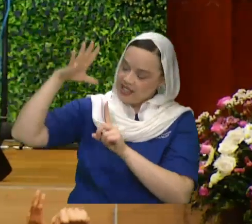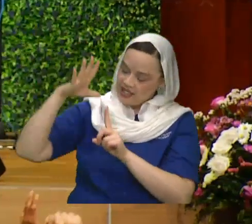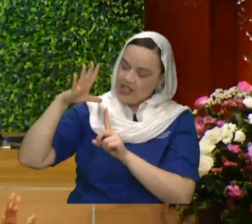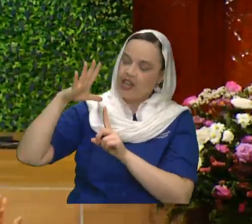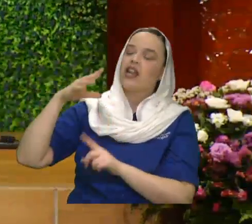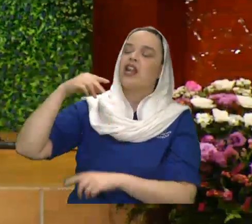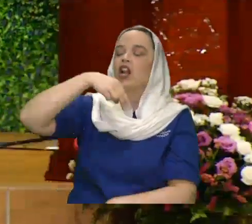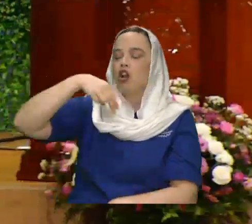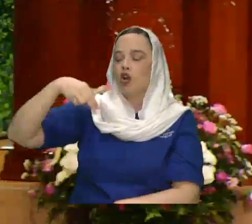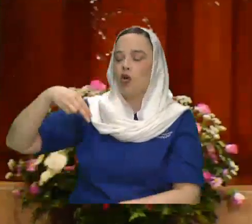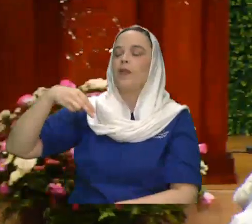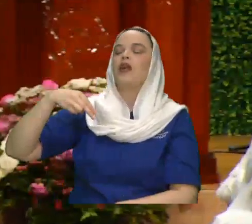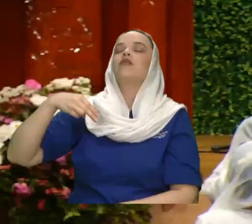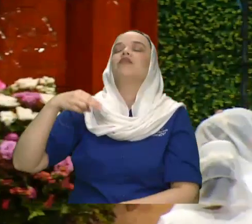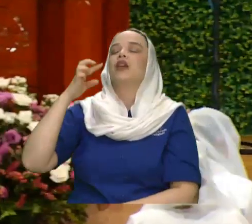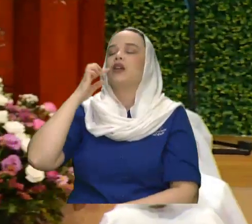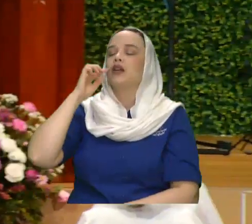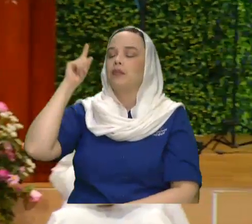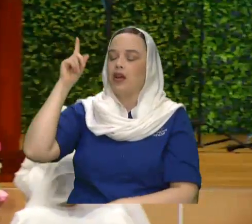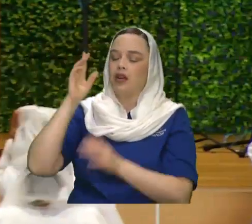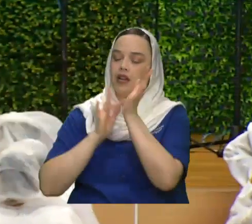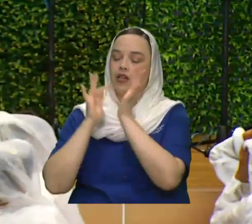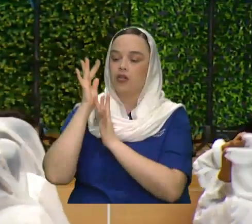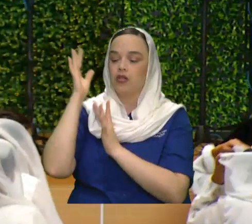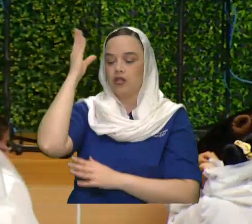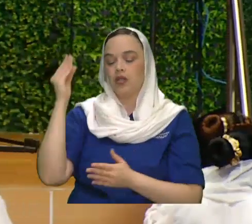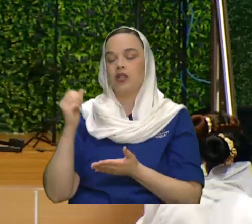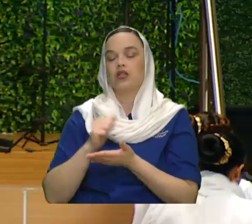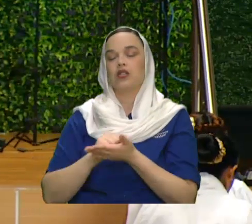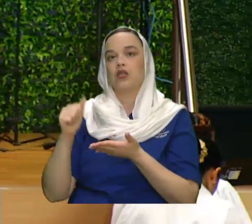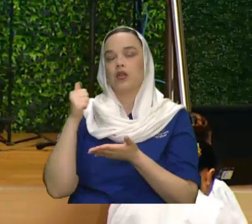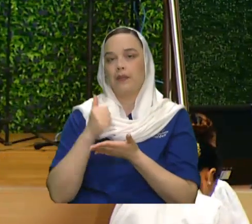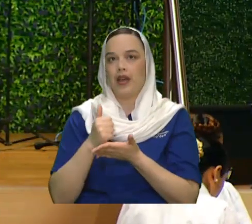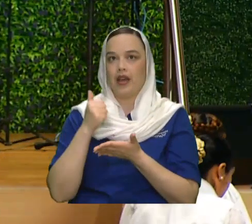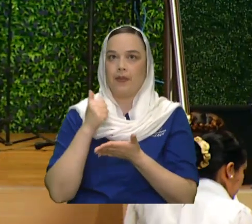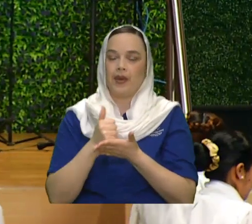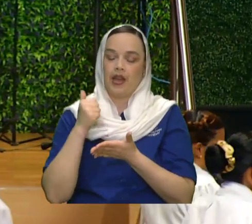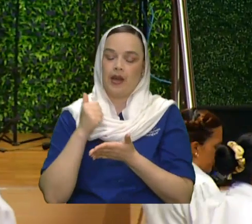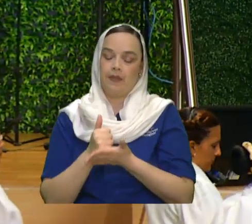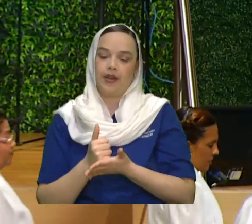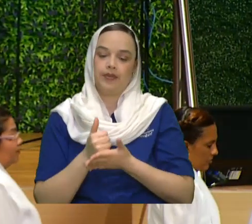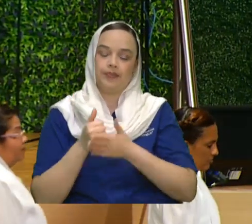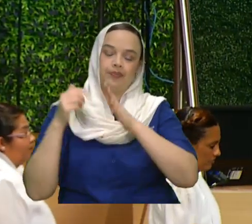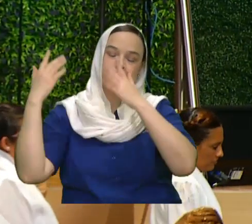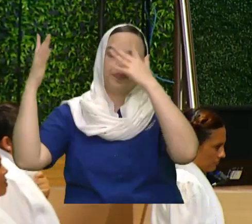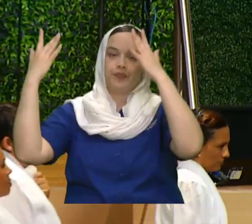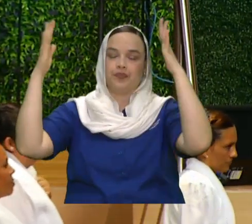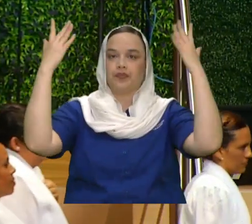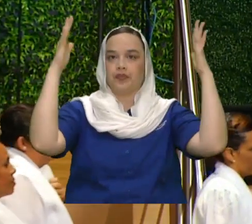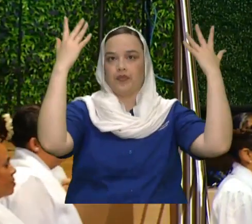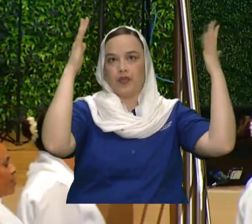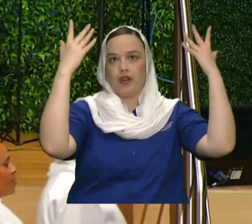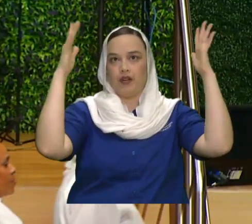amen amen y amen tiene un aplauso fuerte al señor mi amado hermano